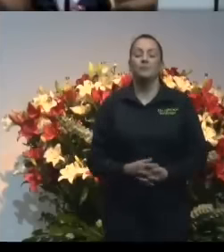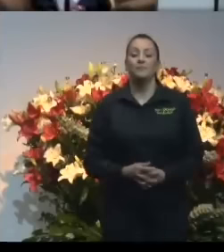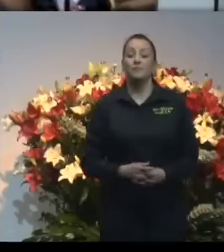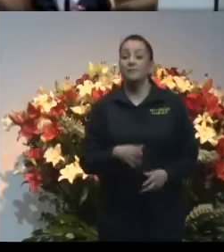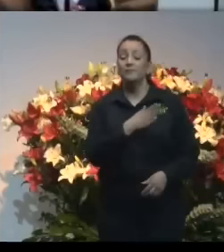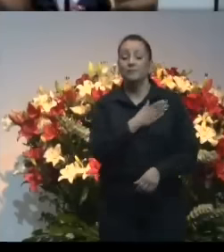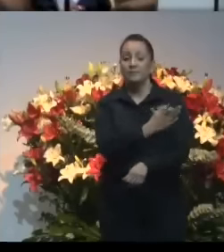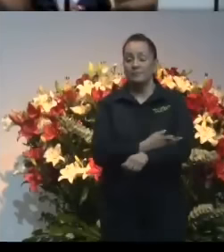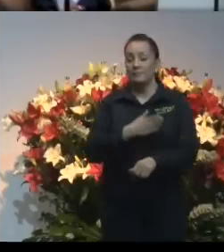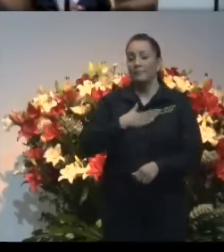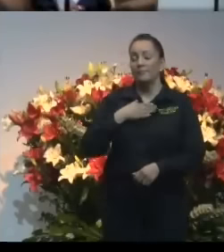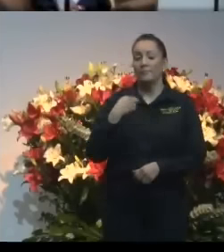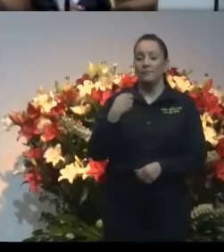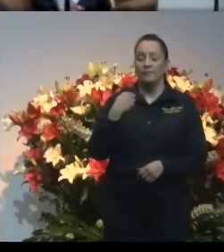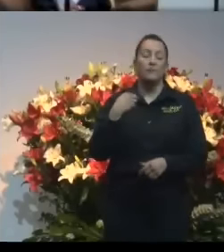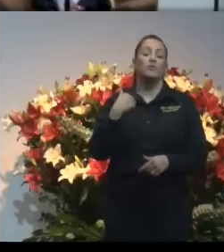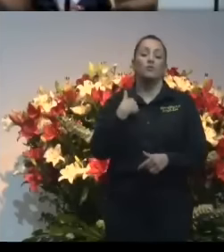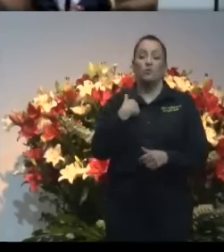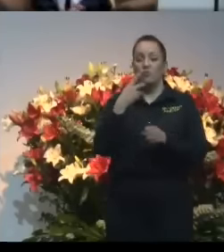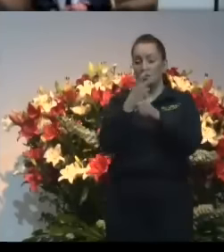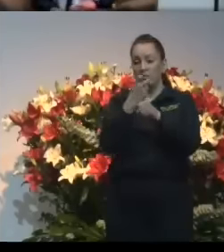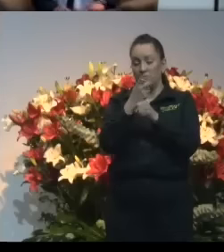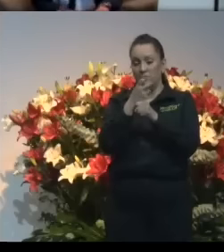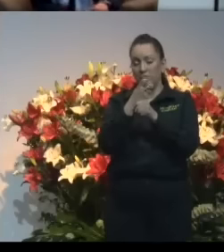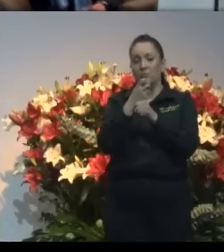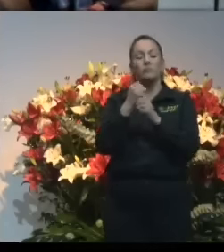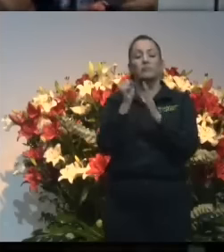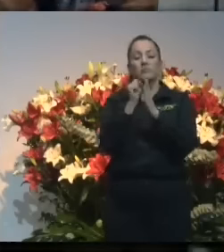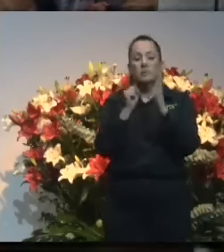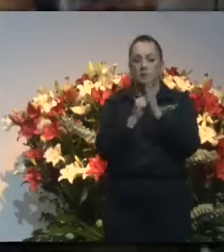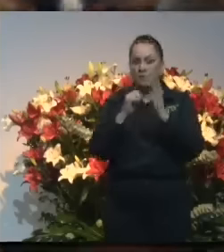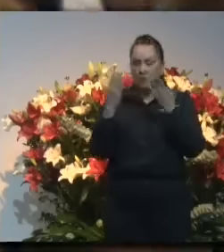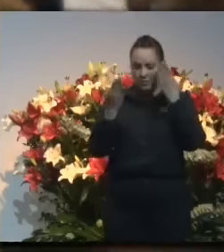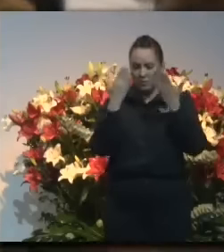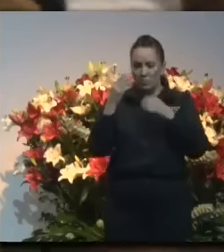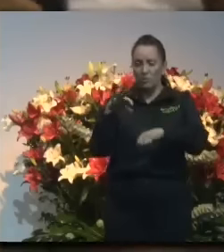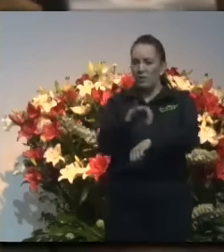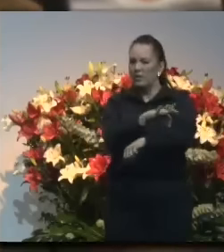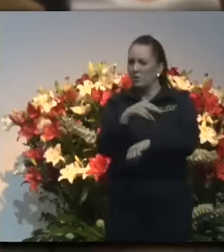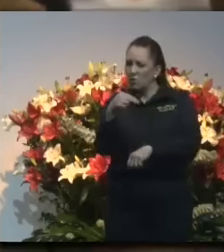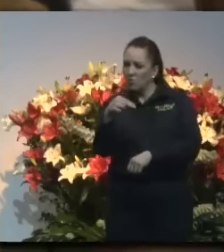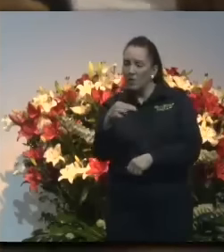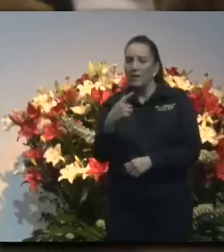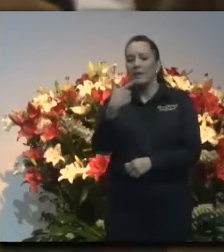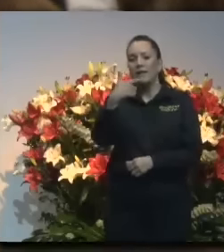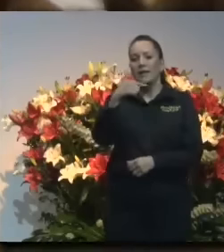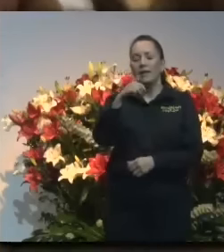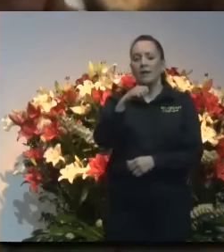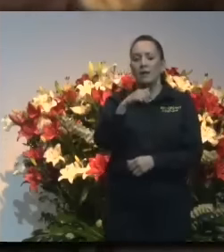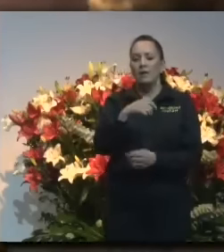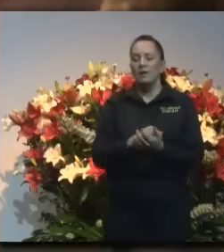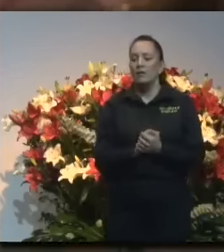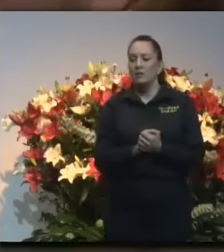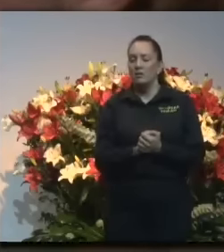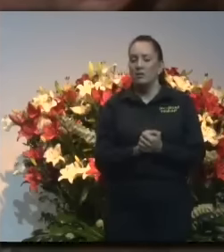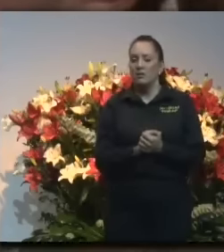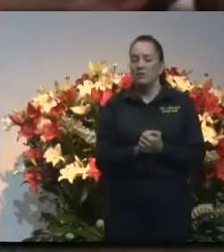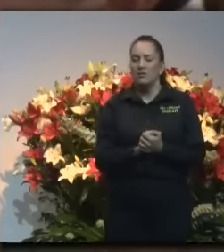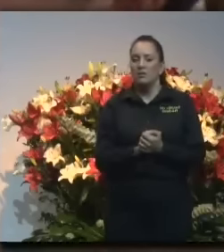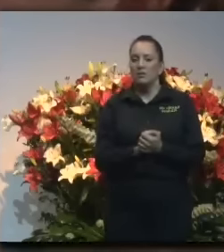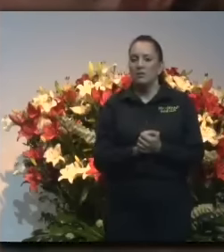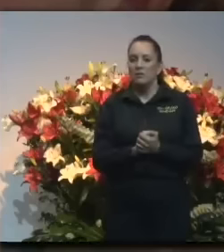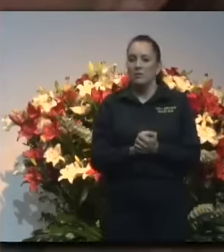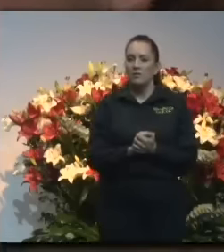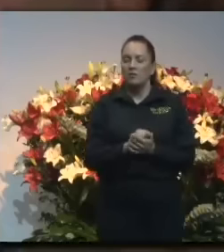Buenas tardes, yo soy estudiante de arquitectura en segundo semestre y mi pregunta es… ¿Tu nombre? Jerónimo. Anteriormente Gracias. Comentó que una